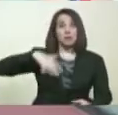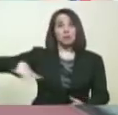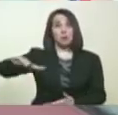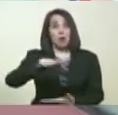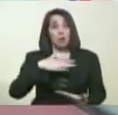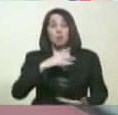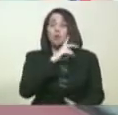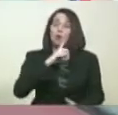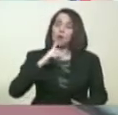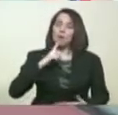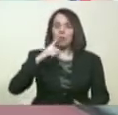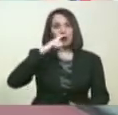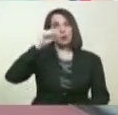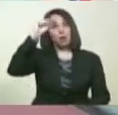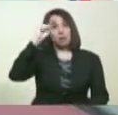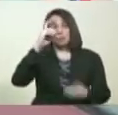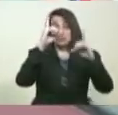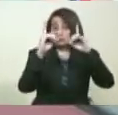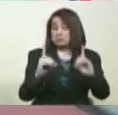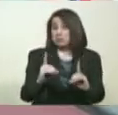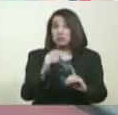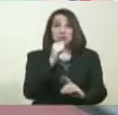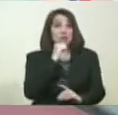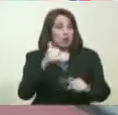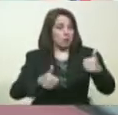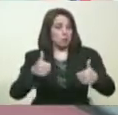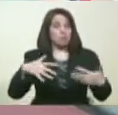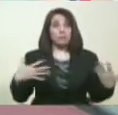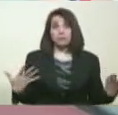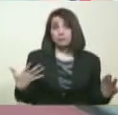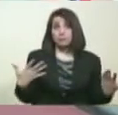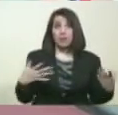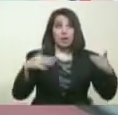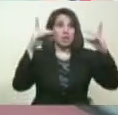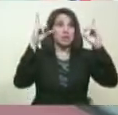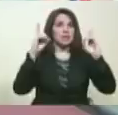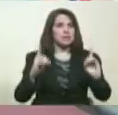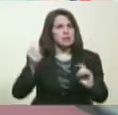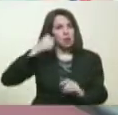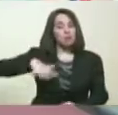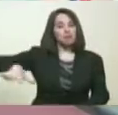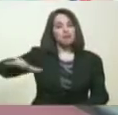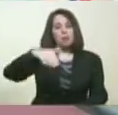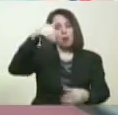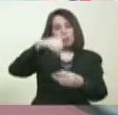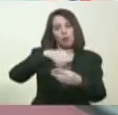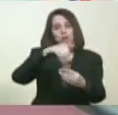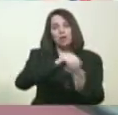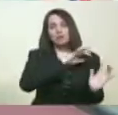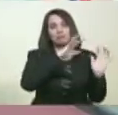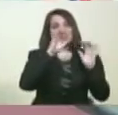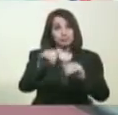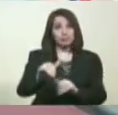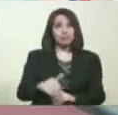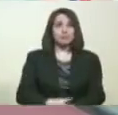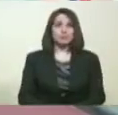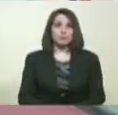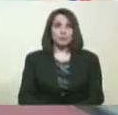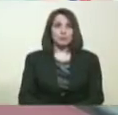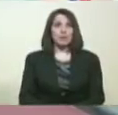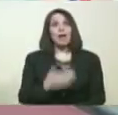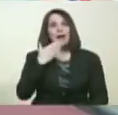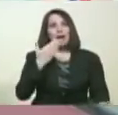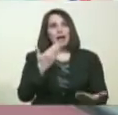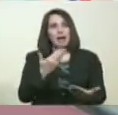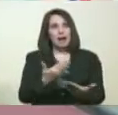llamado Nicolás Maduro Moro. Ahí está la decisión. Solo lo puede decidir el pueblo con su voto. Más nadie puede decidir. Bueno,